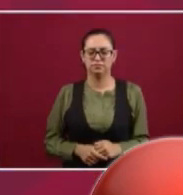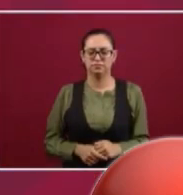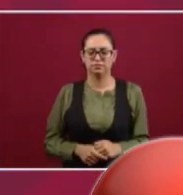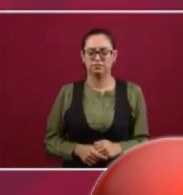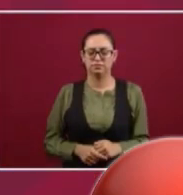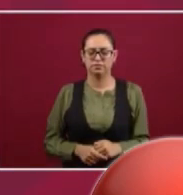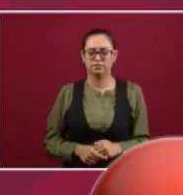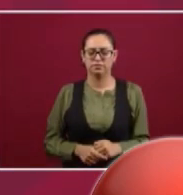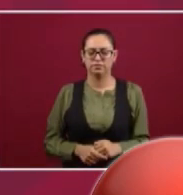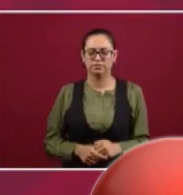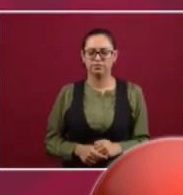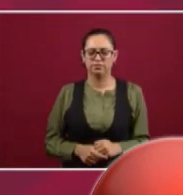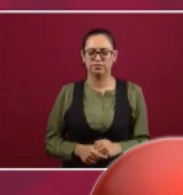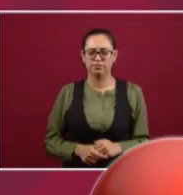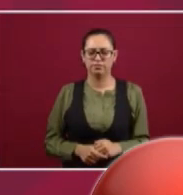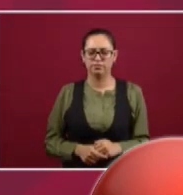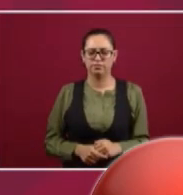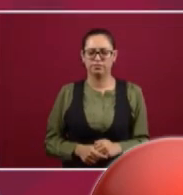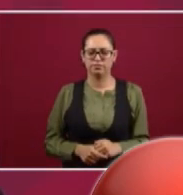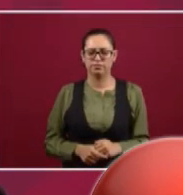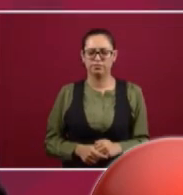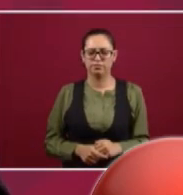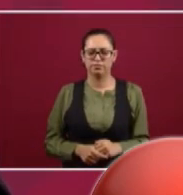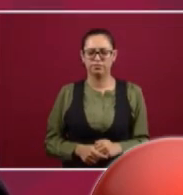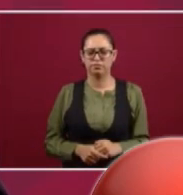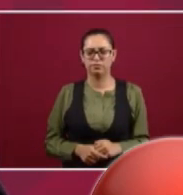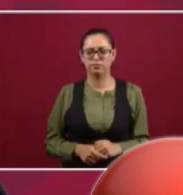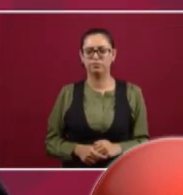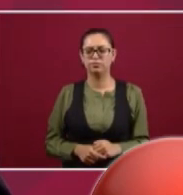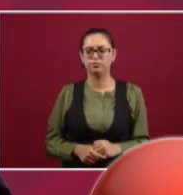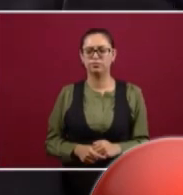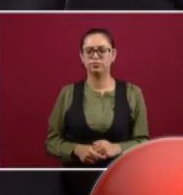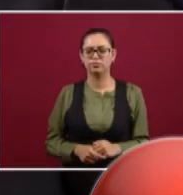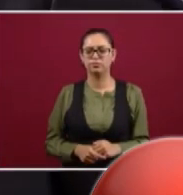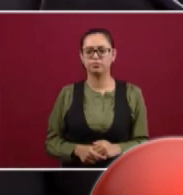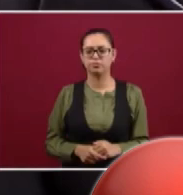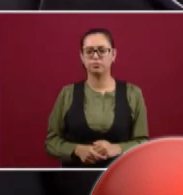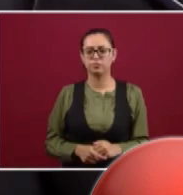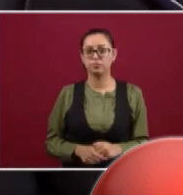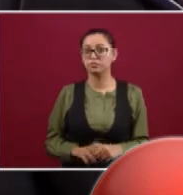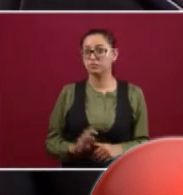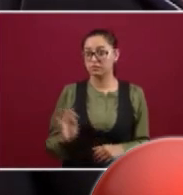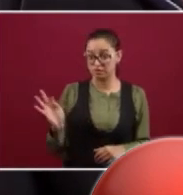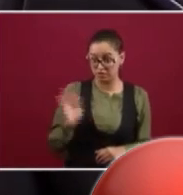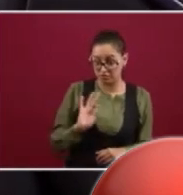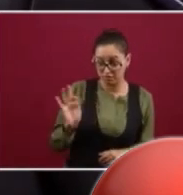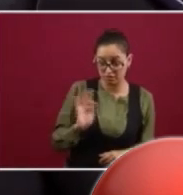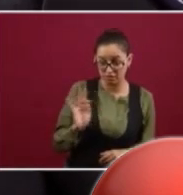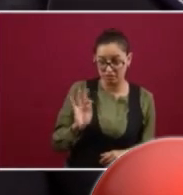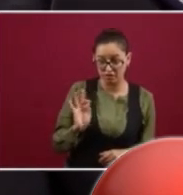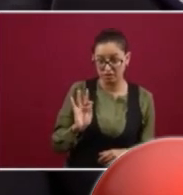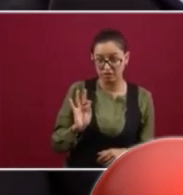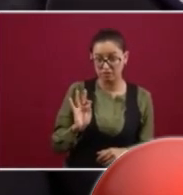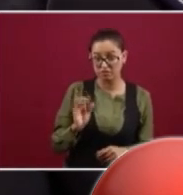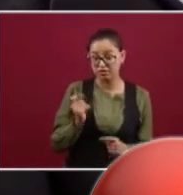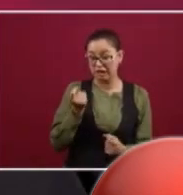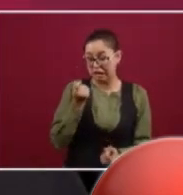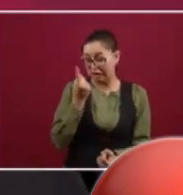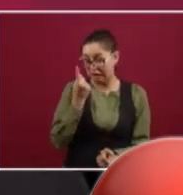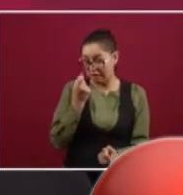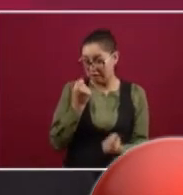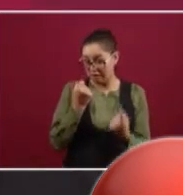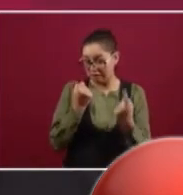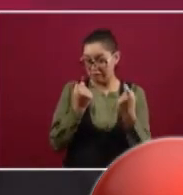sí hay alguien que está escuchando este en el teléfono